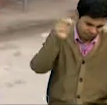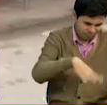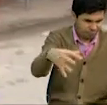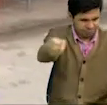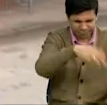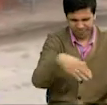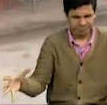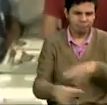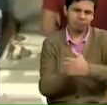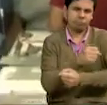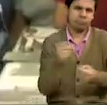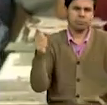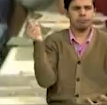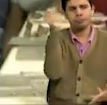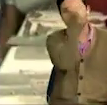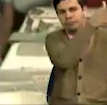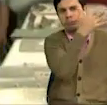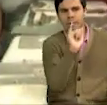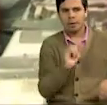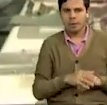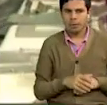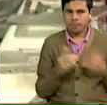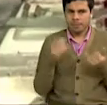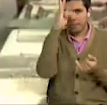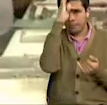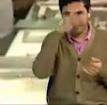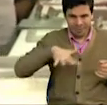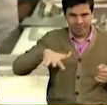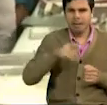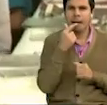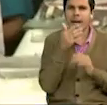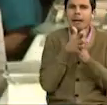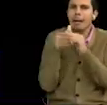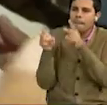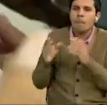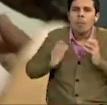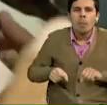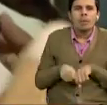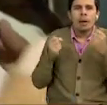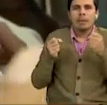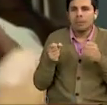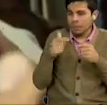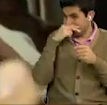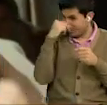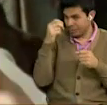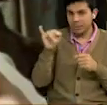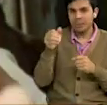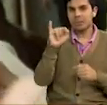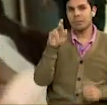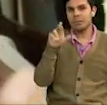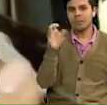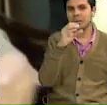un habitante de la vereda arribó para ser atendido en el hospital local, al parecer por heridas con explosivo. Tenemos un hombre como Jairo Carreño,